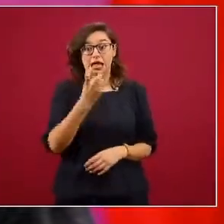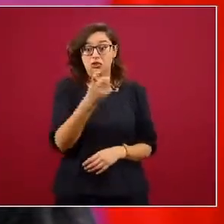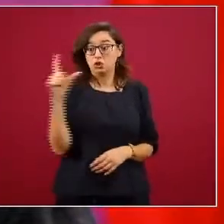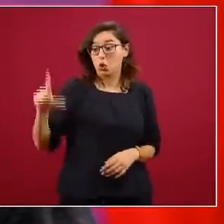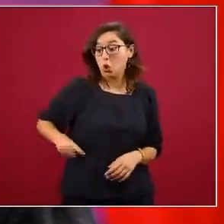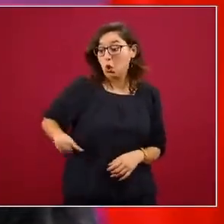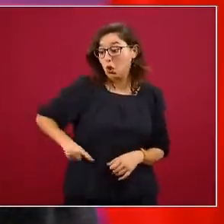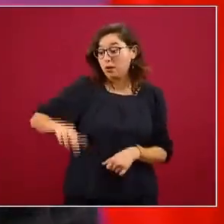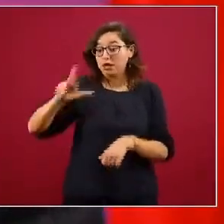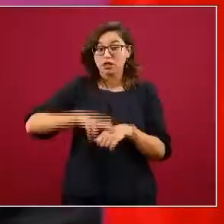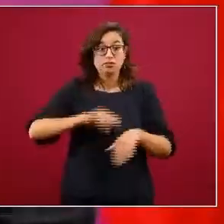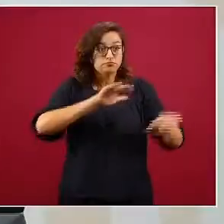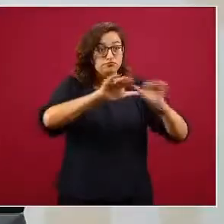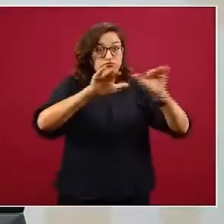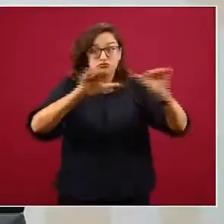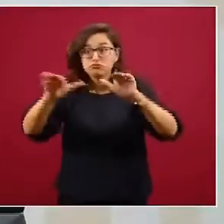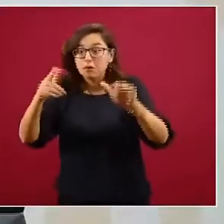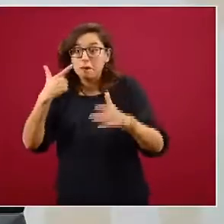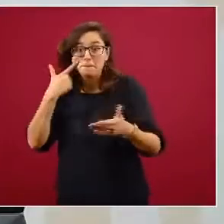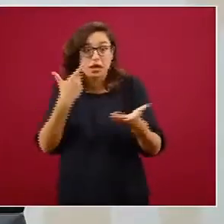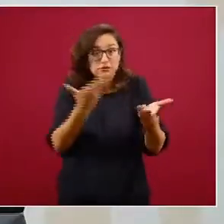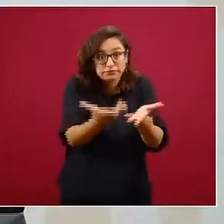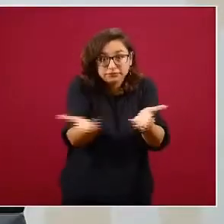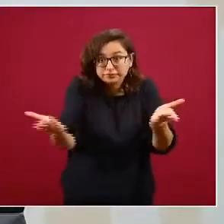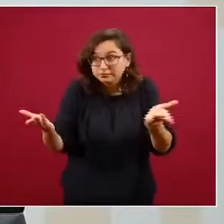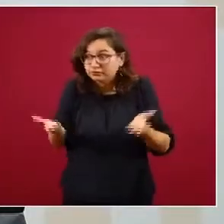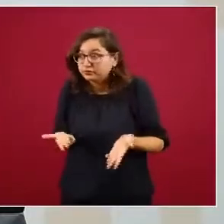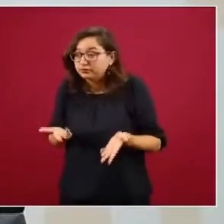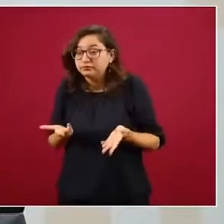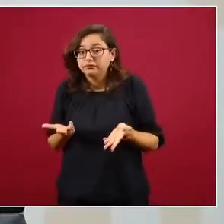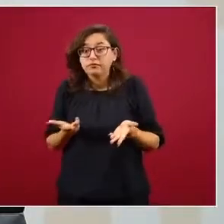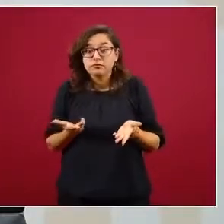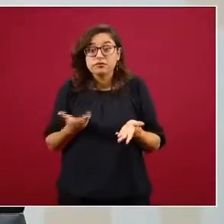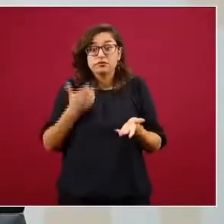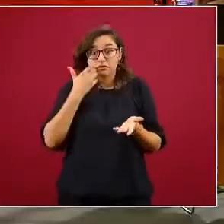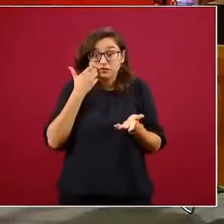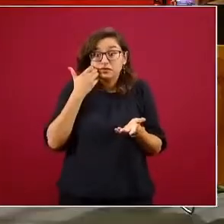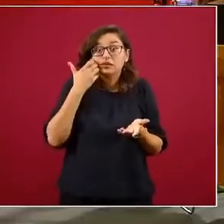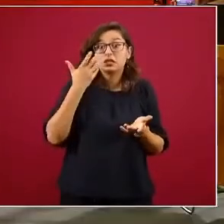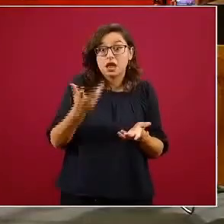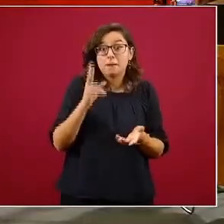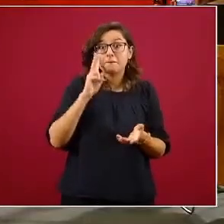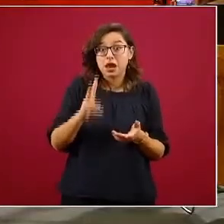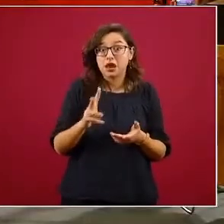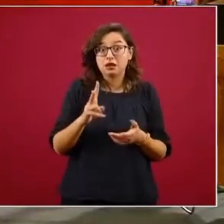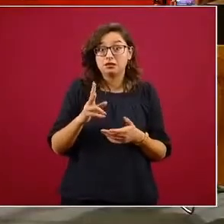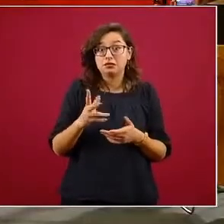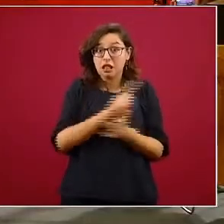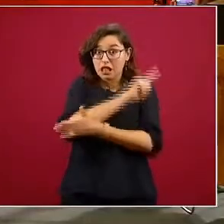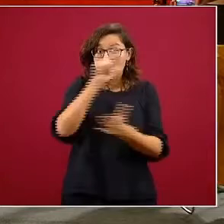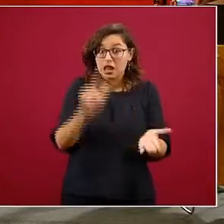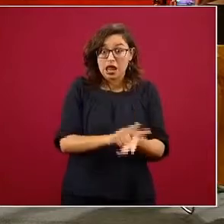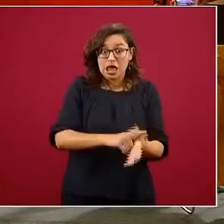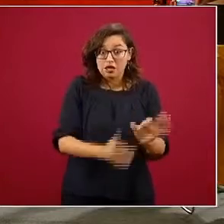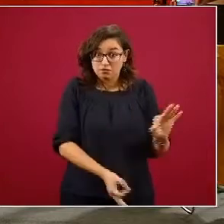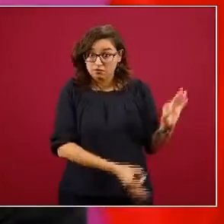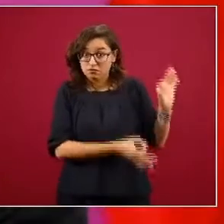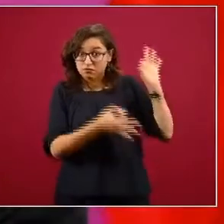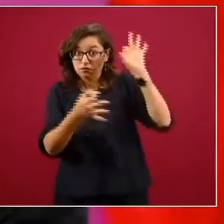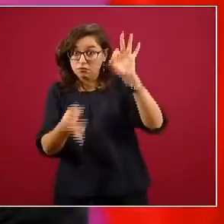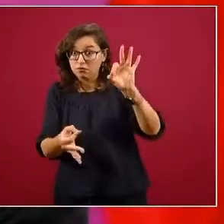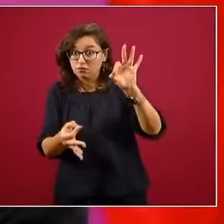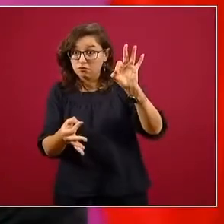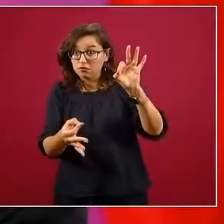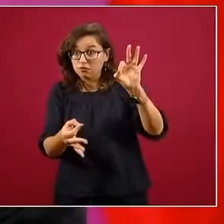los gobiernos estatales es que hagamos explícito el marco de concurrencia para la aplicación concreta